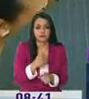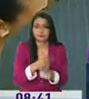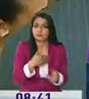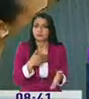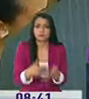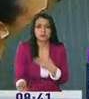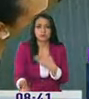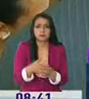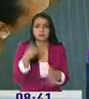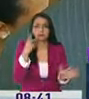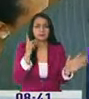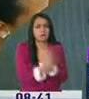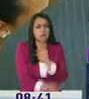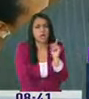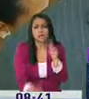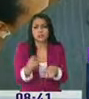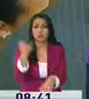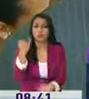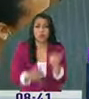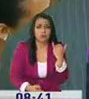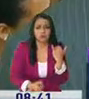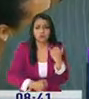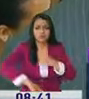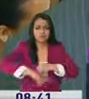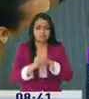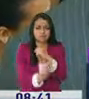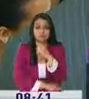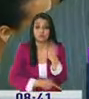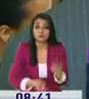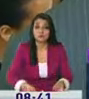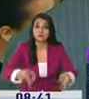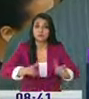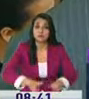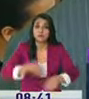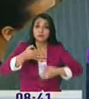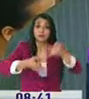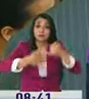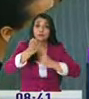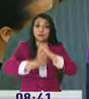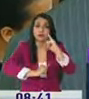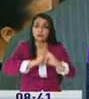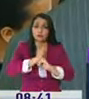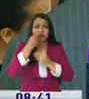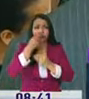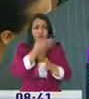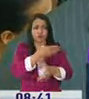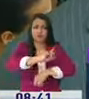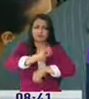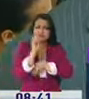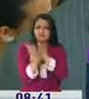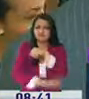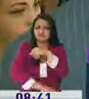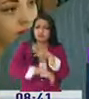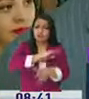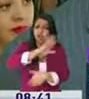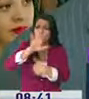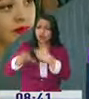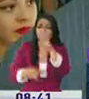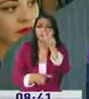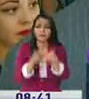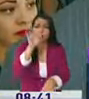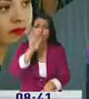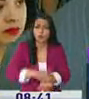últimas consecuencias, incluso vamos a llevar estos a las instancias internacionales para que se conozca y se sancione a todos los responsables de